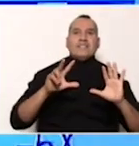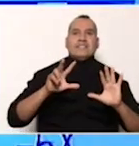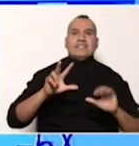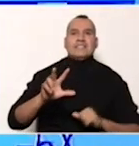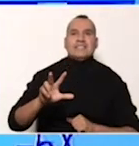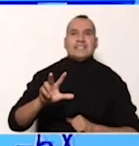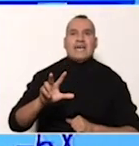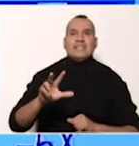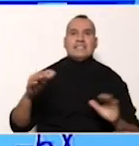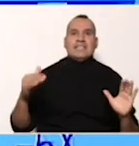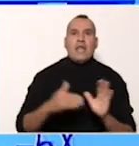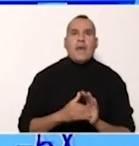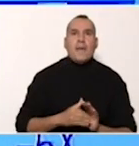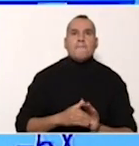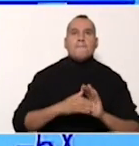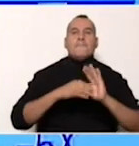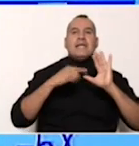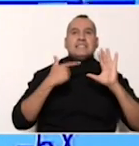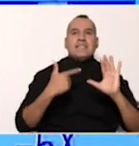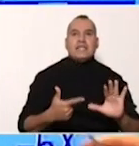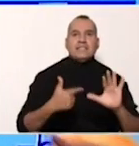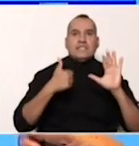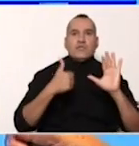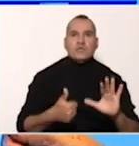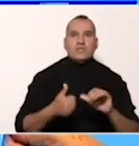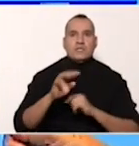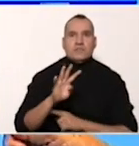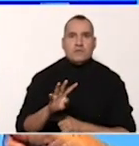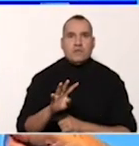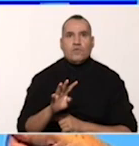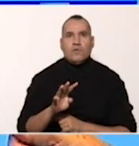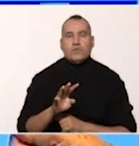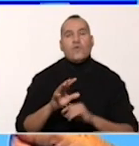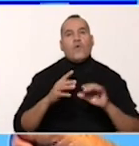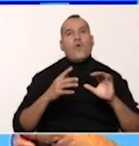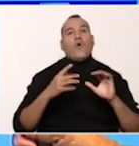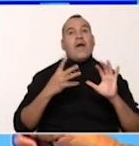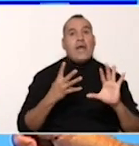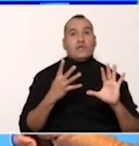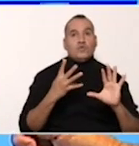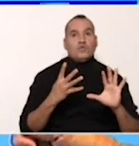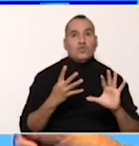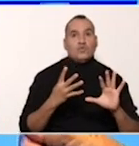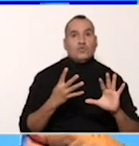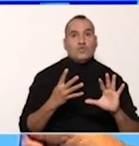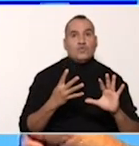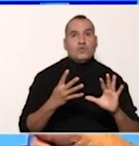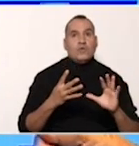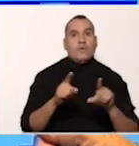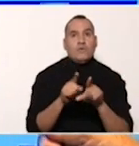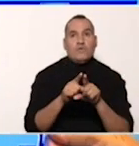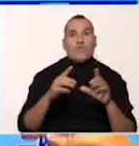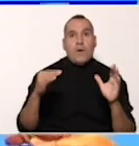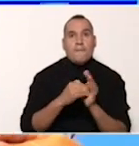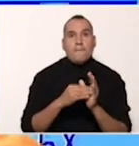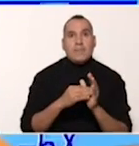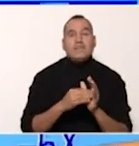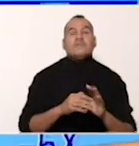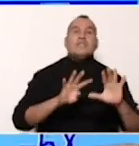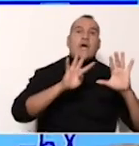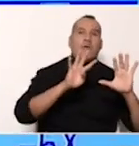93.764 en términos de potencia de 10. Comenzamos por el 9. El 9 ocupa las decenas de